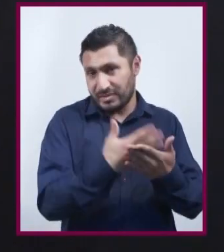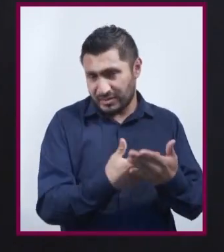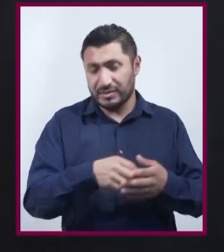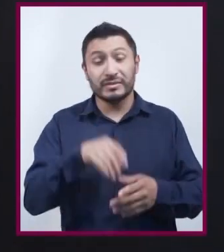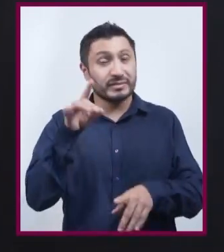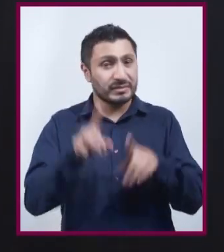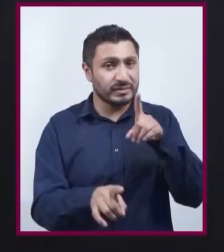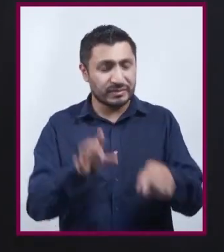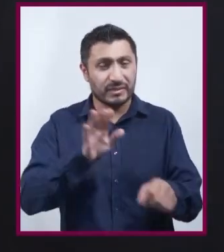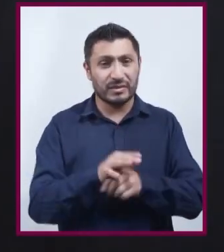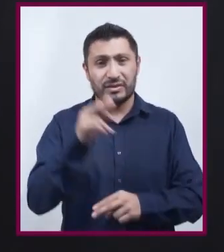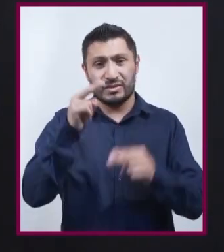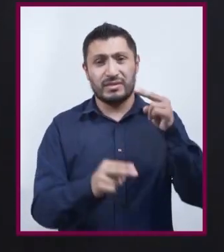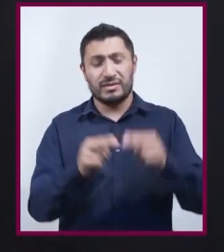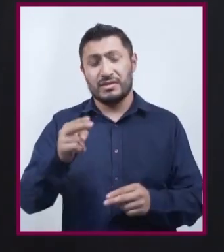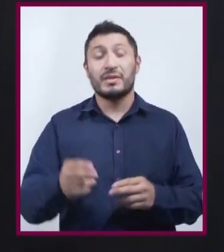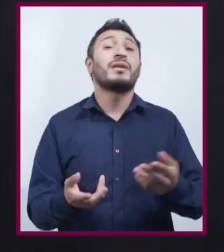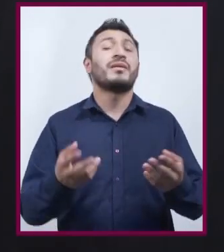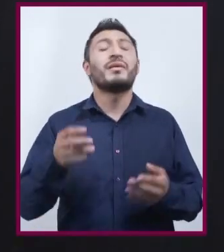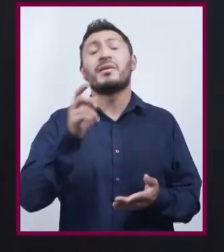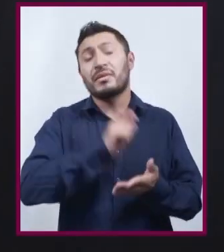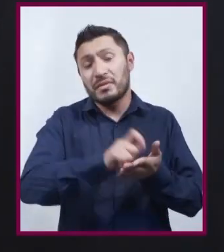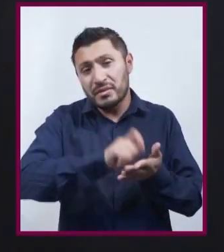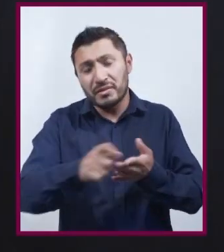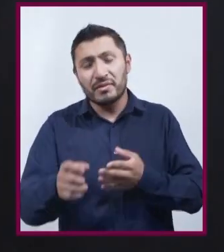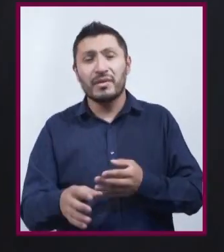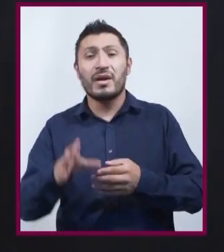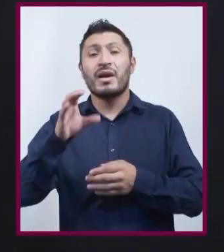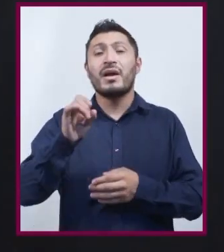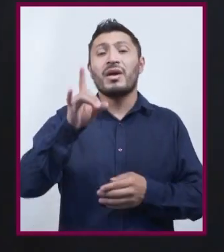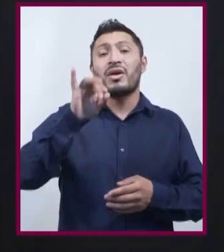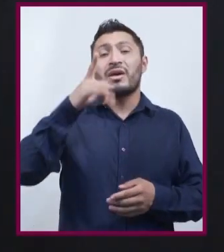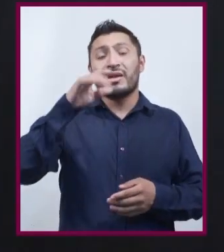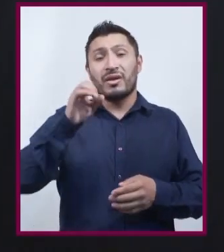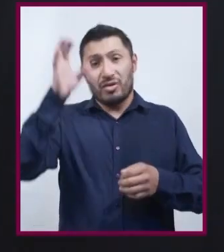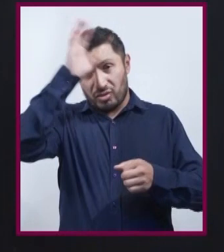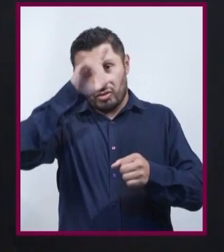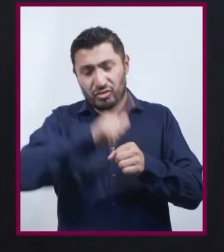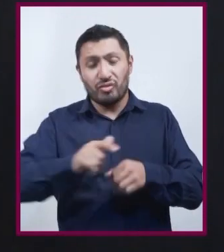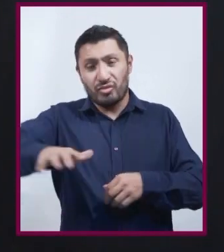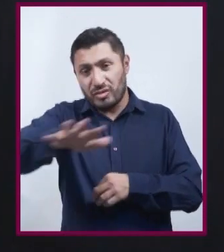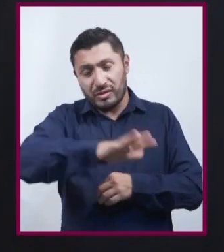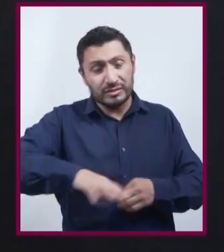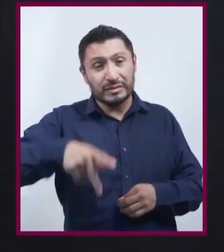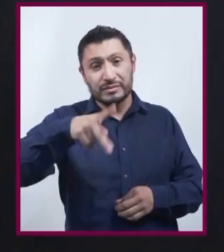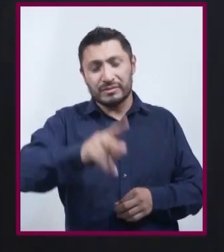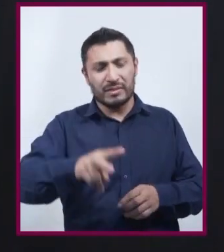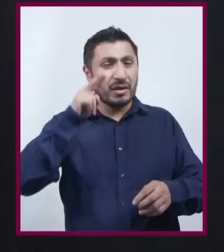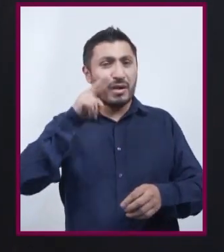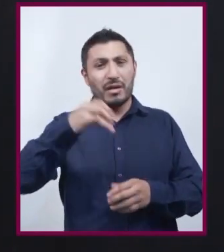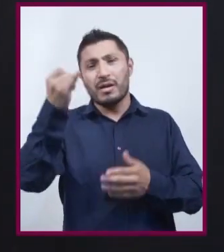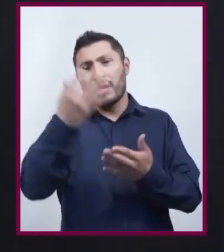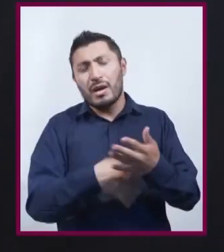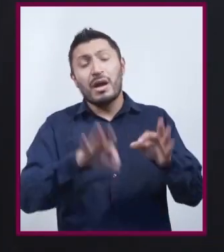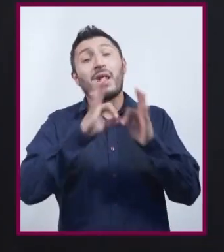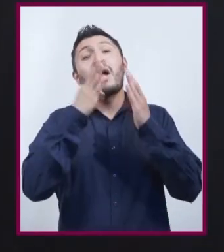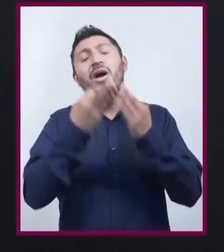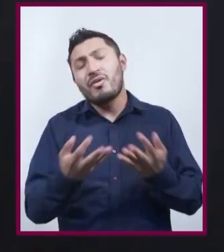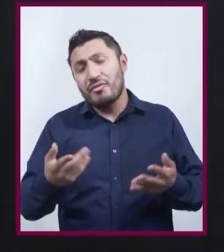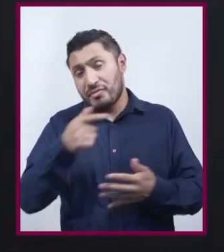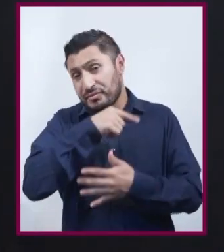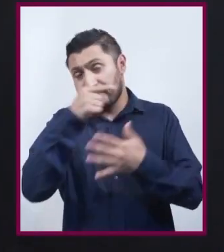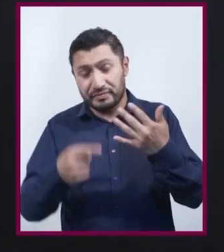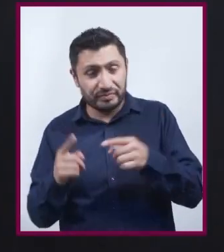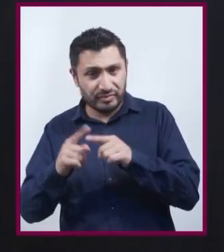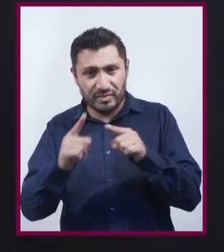aunque claro, hay de imágenes a imágenes. Depende del nivel de abstracción, los códigos culturales y regionales, pero para